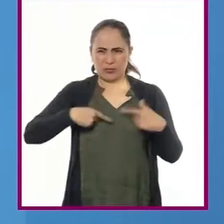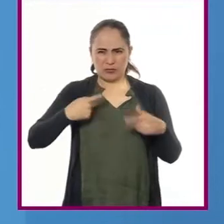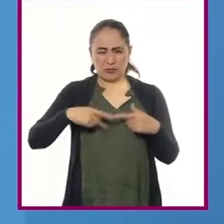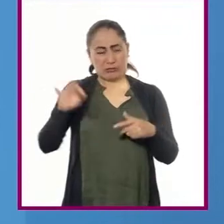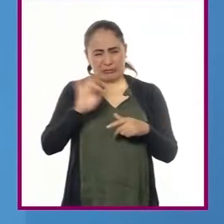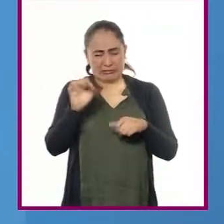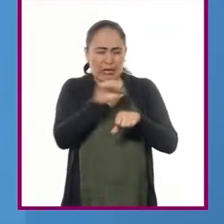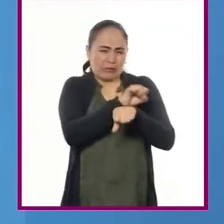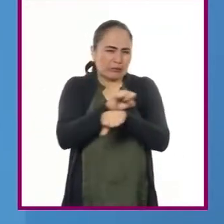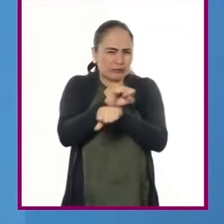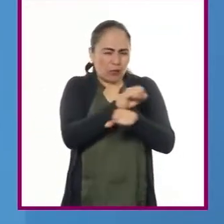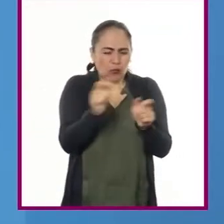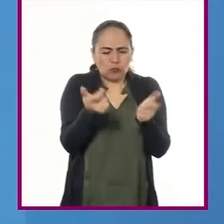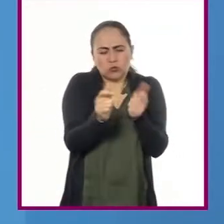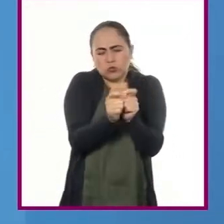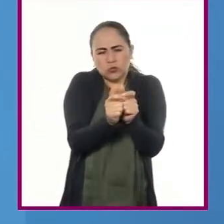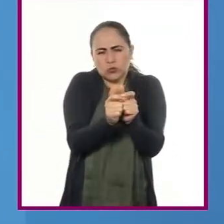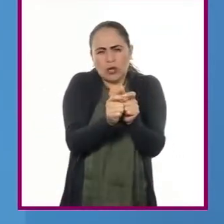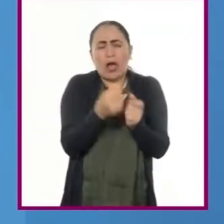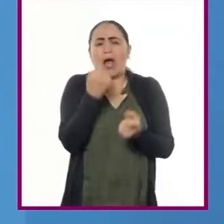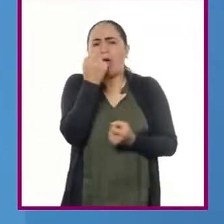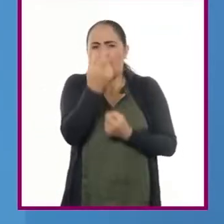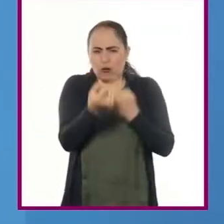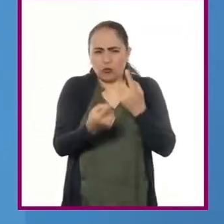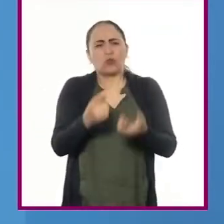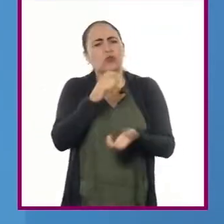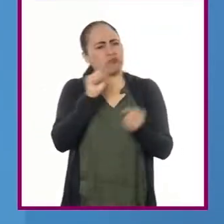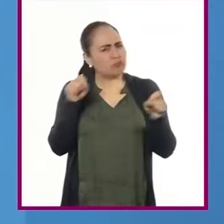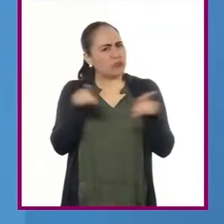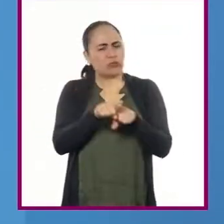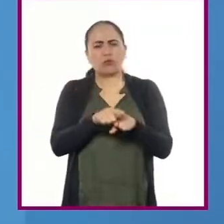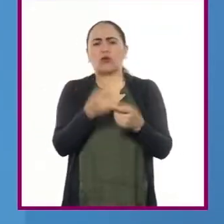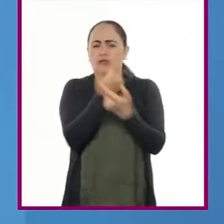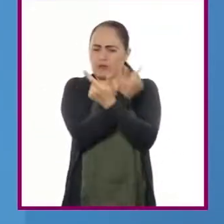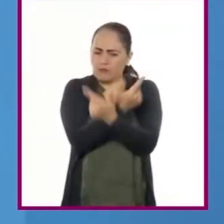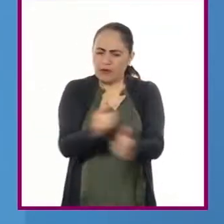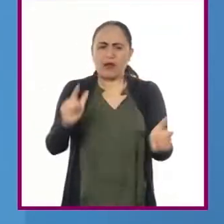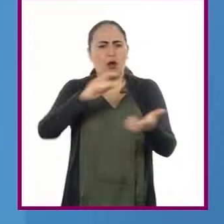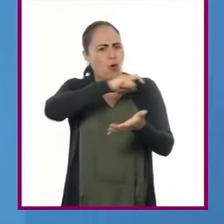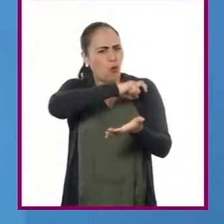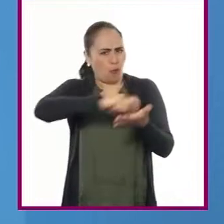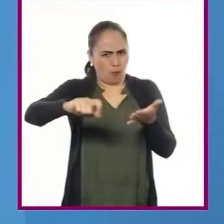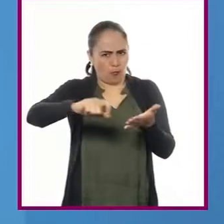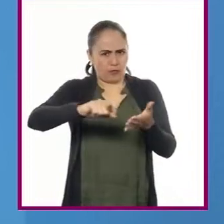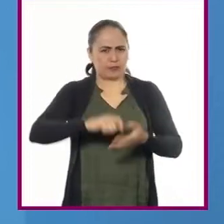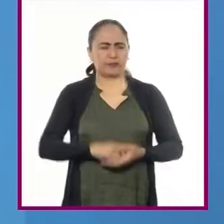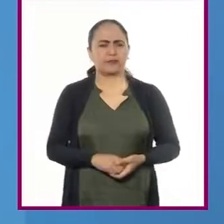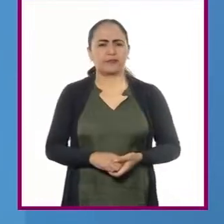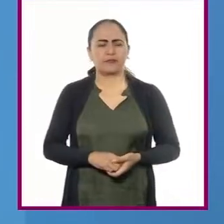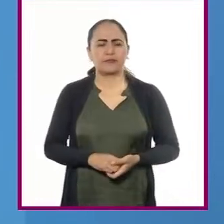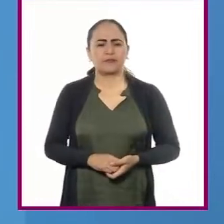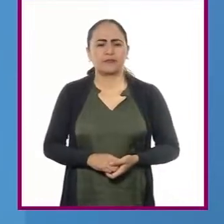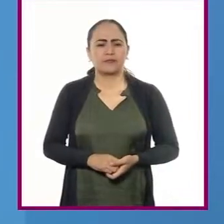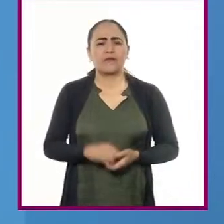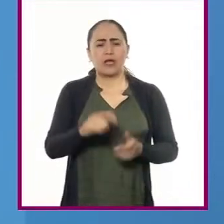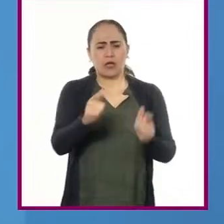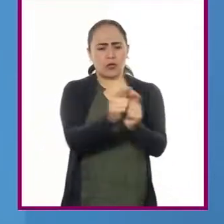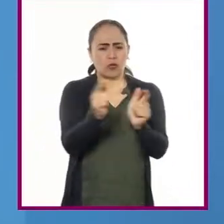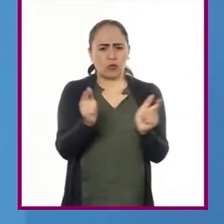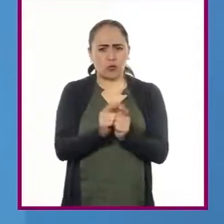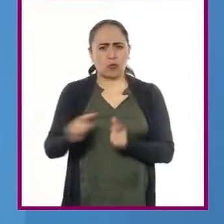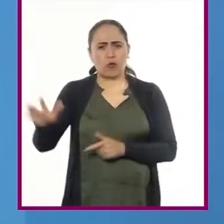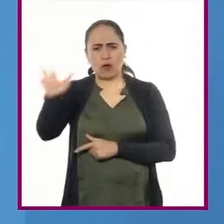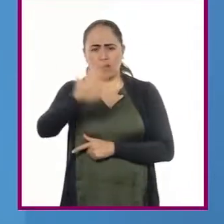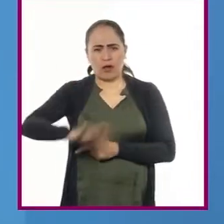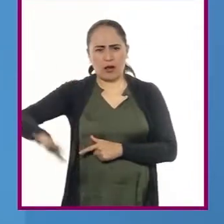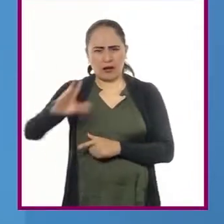de esclavos, algunos lograron comprar su libertad. En este grupo podemos encontrar gente del sudeste asiático